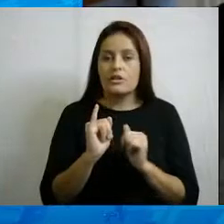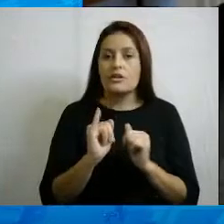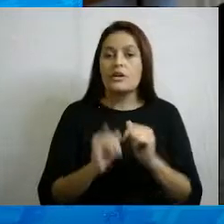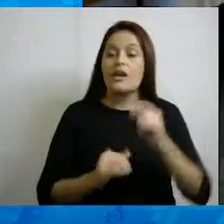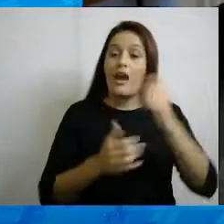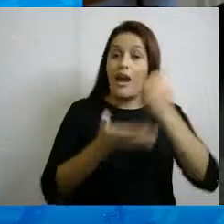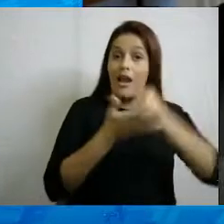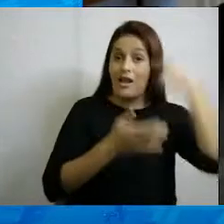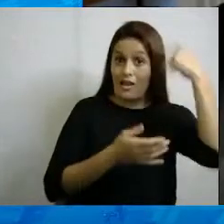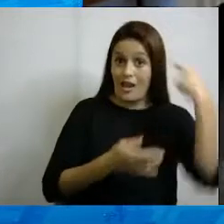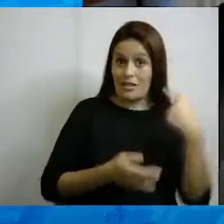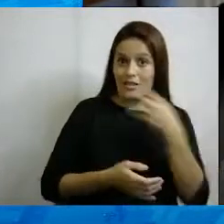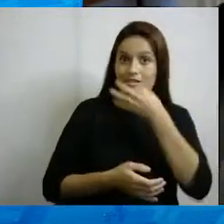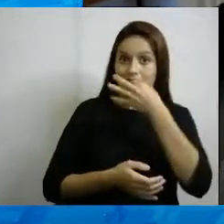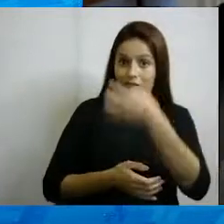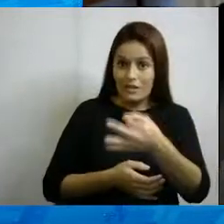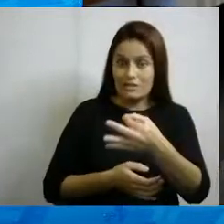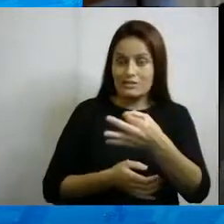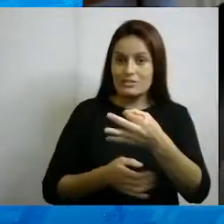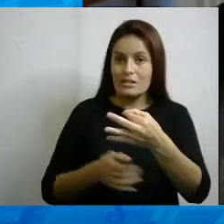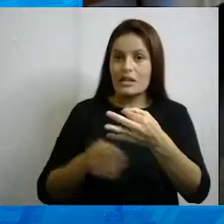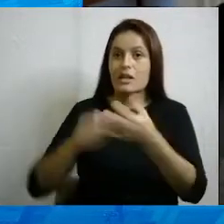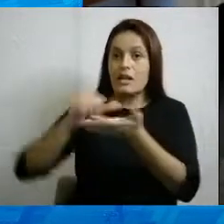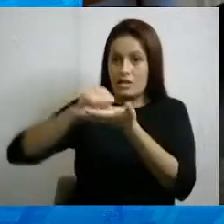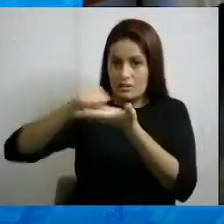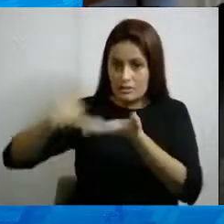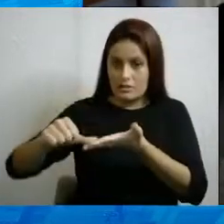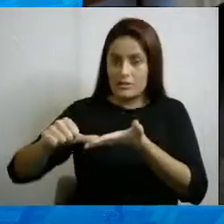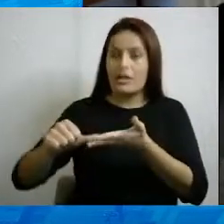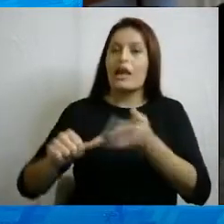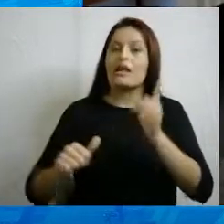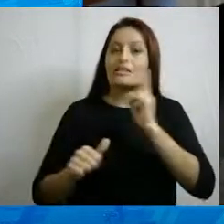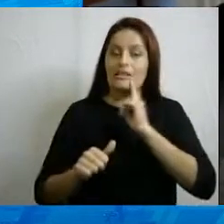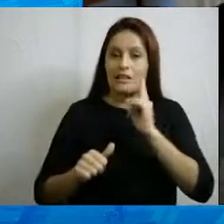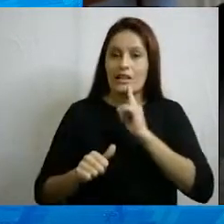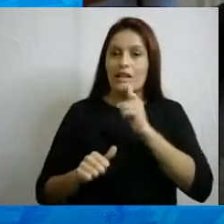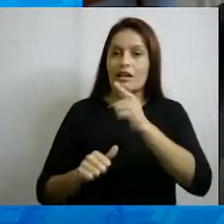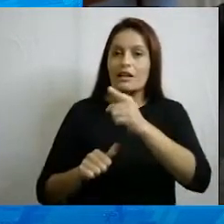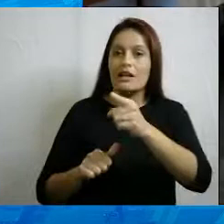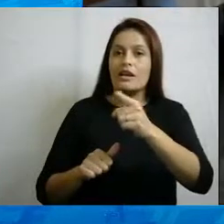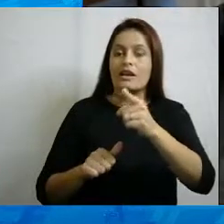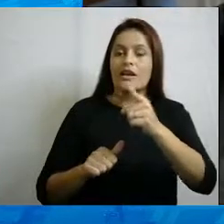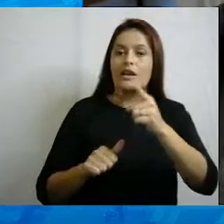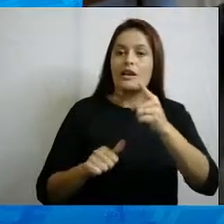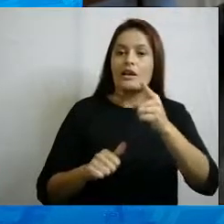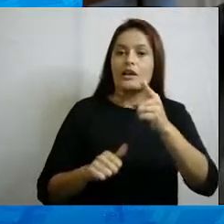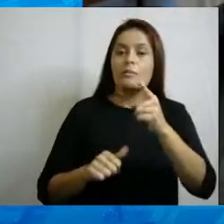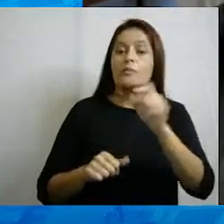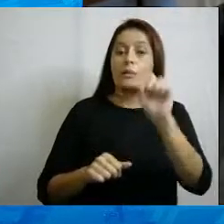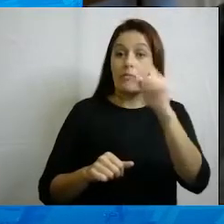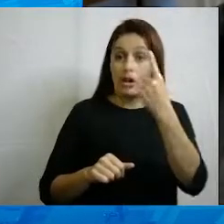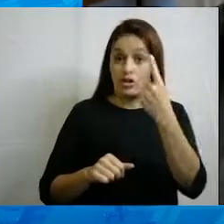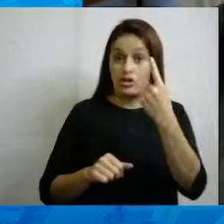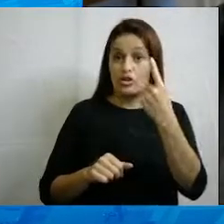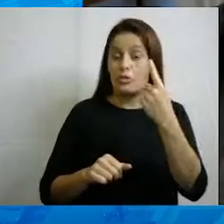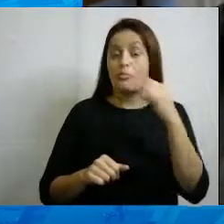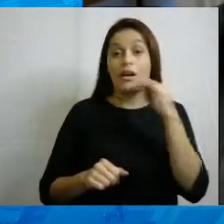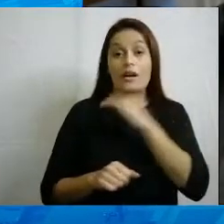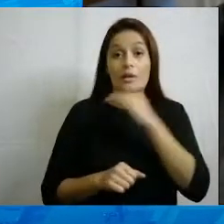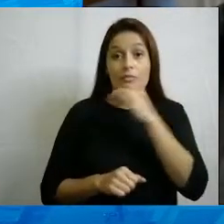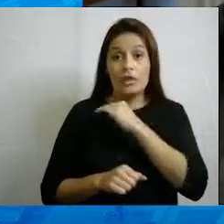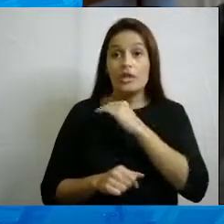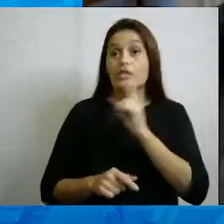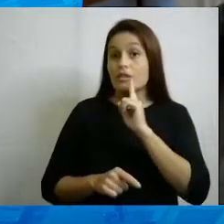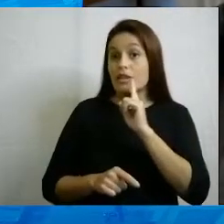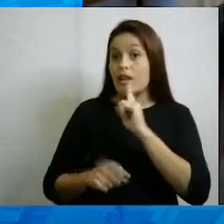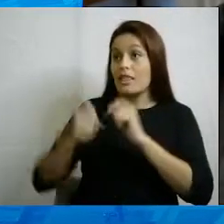un parte teniendo usted el permiso. La patente. La patente al día. Entonces, lo que sugiero que puede ser más rápido, está el